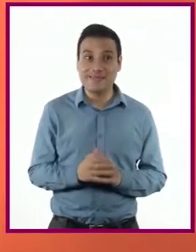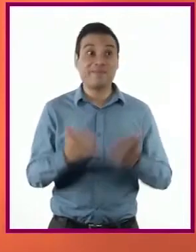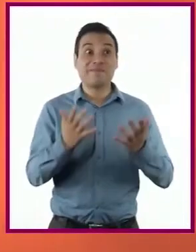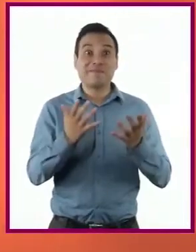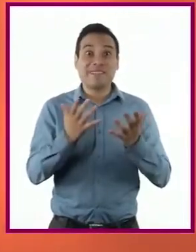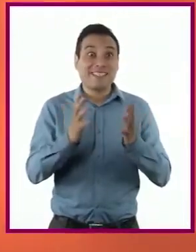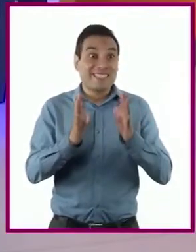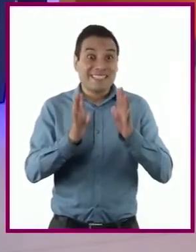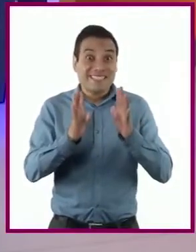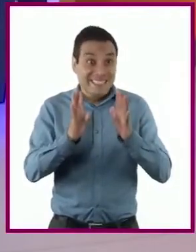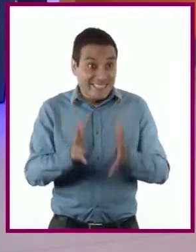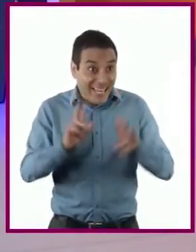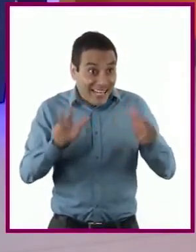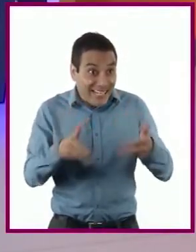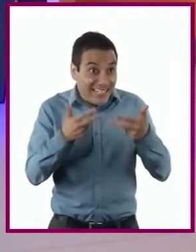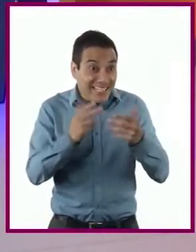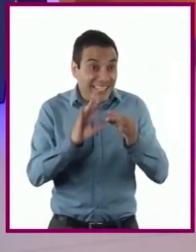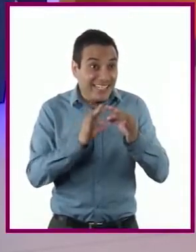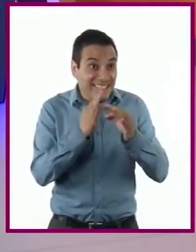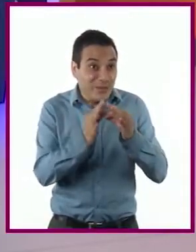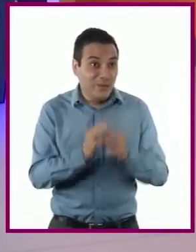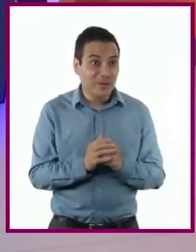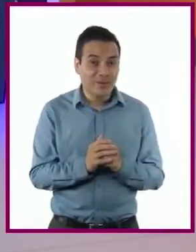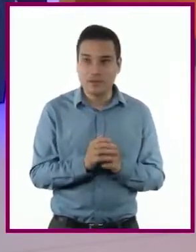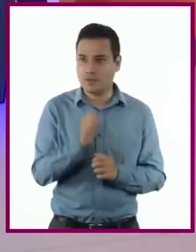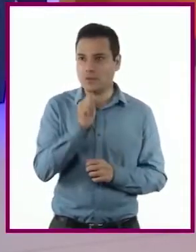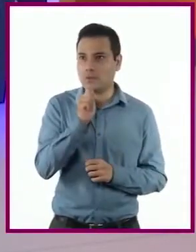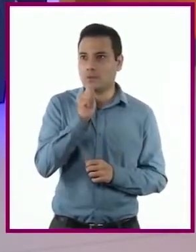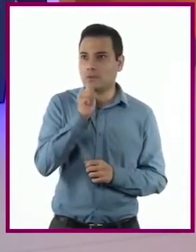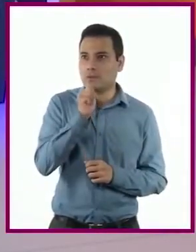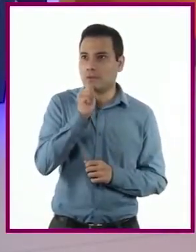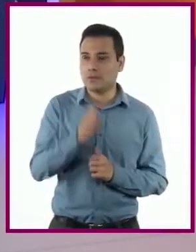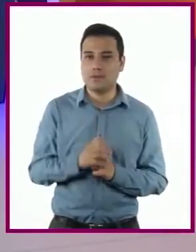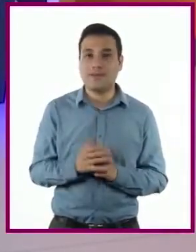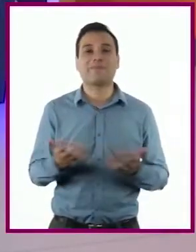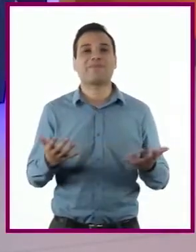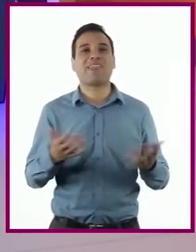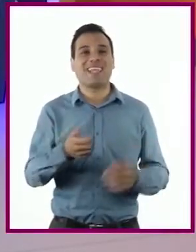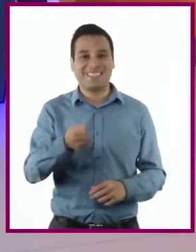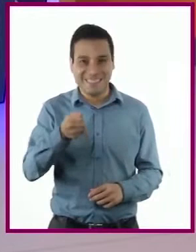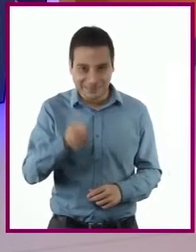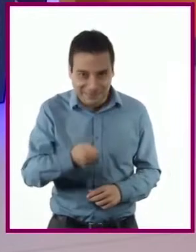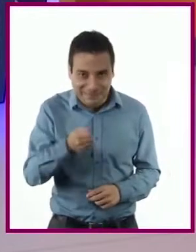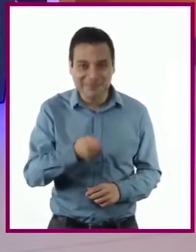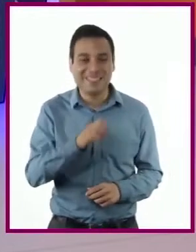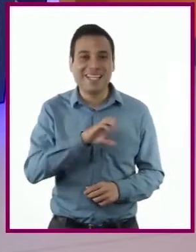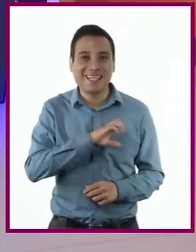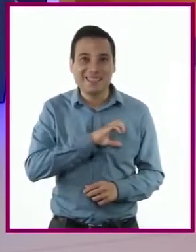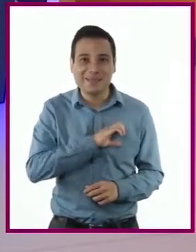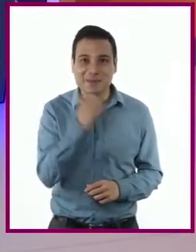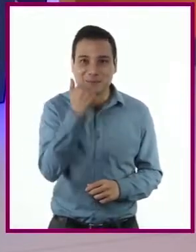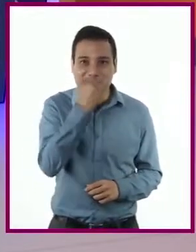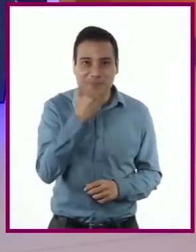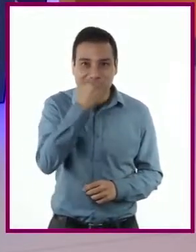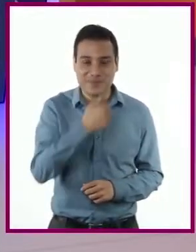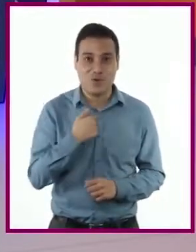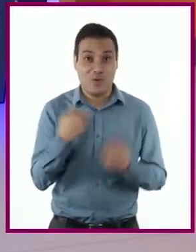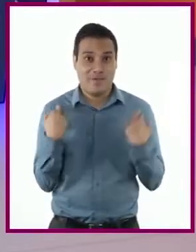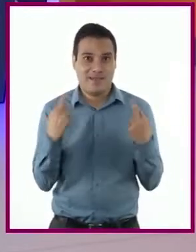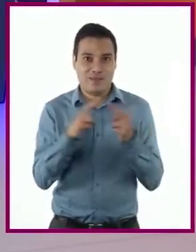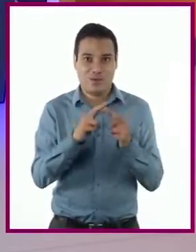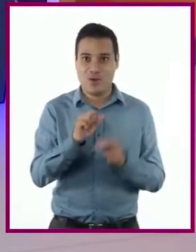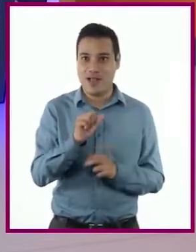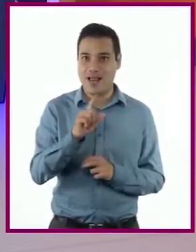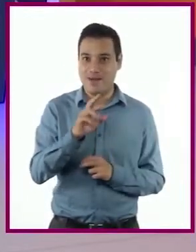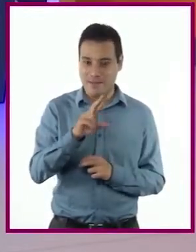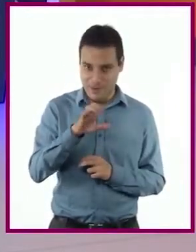lista la videollamada? No, maestro Alberto. Saludos cordiales, alumnas, alumnos. Soy el maestro Alberto Lange y para